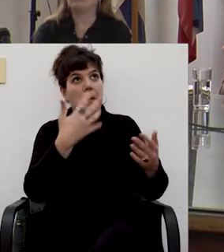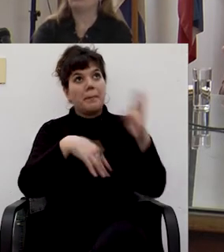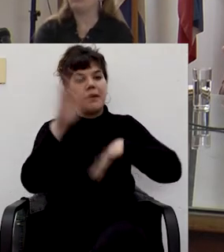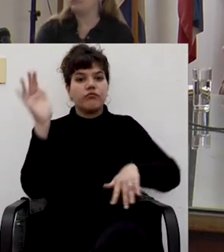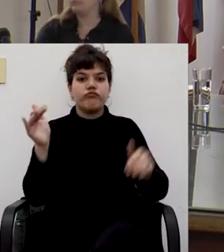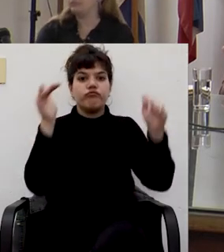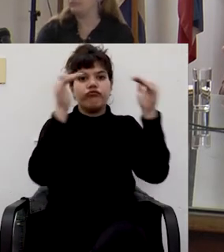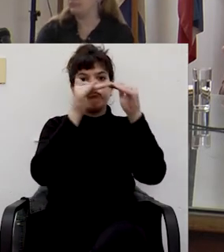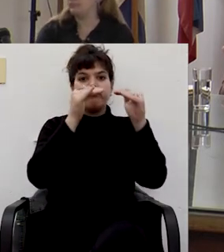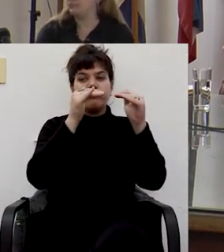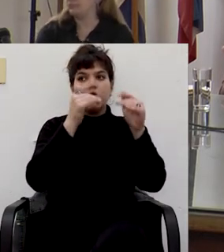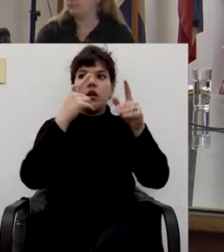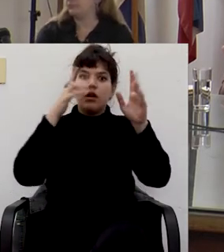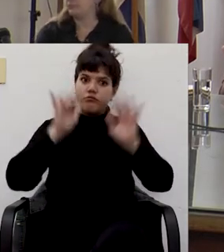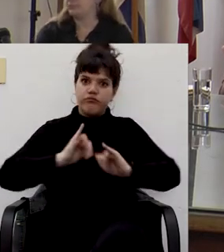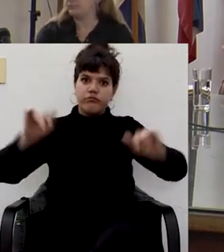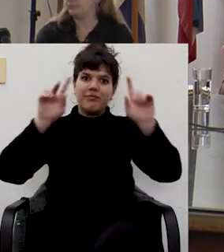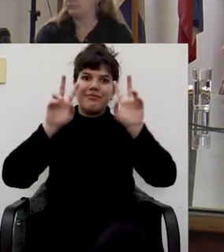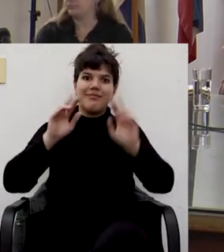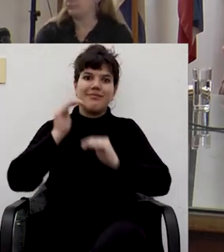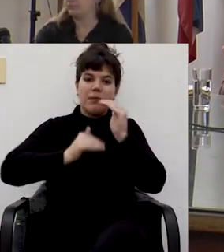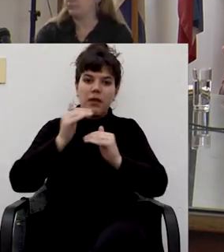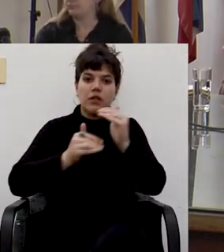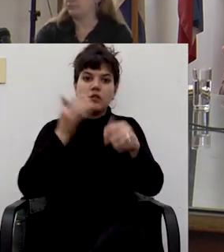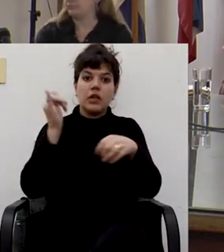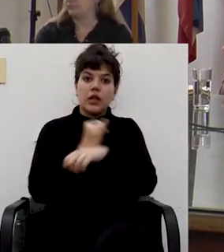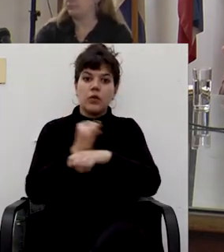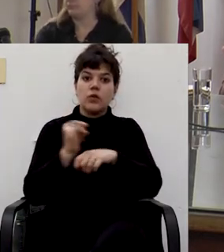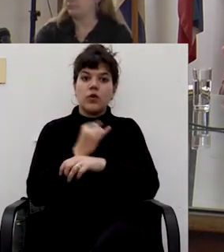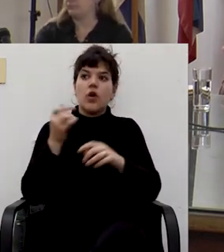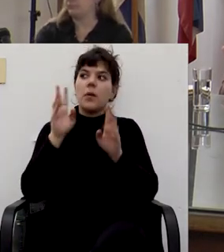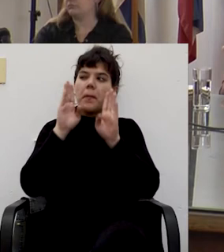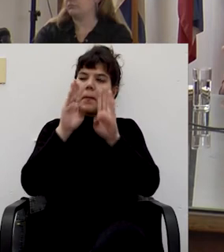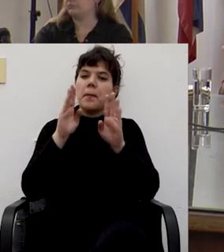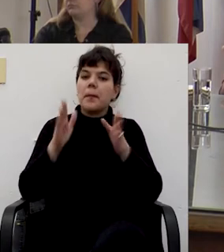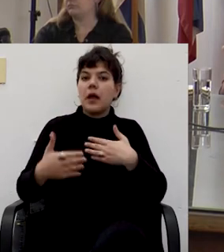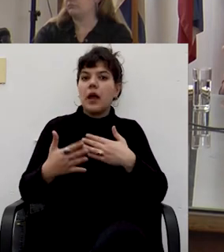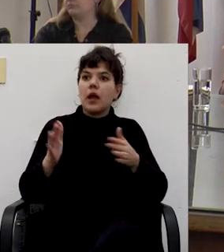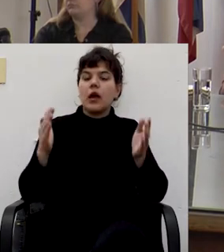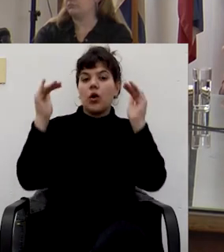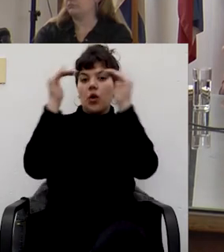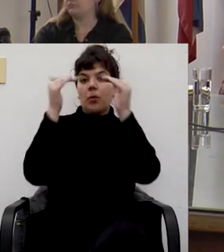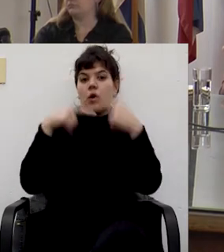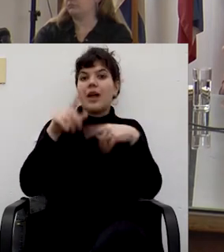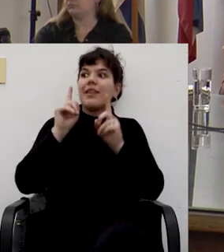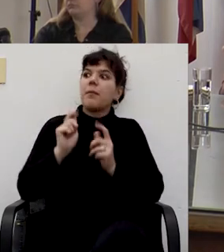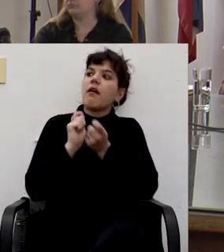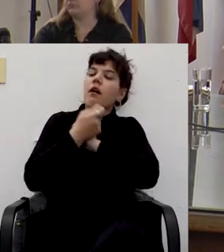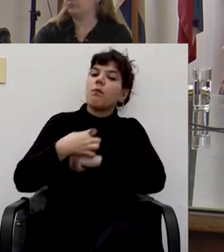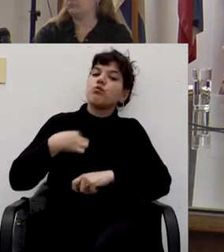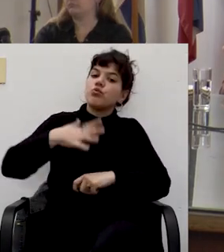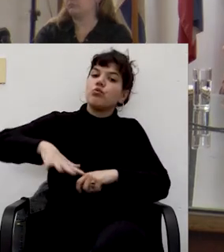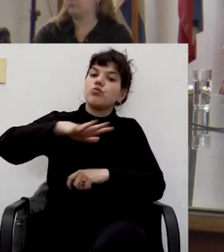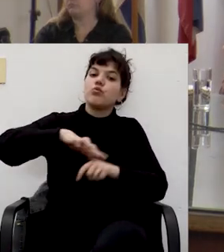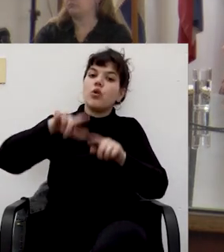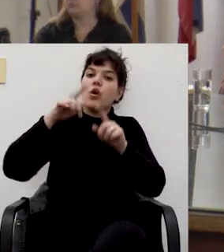equitativas. Promueve el desarrollo de una cultura organizacional orientada a la equidad y la promoción del cambio social. O sea, esto de la